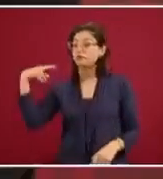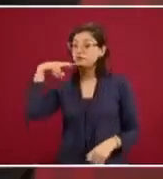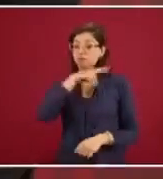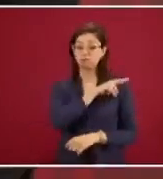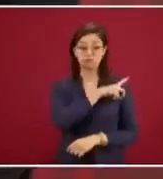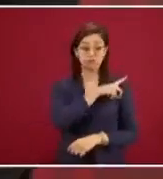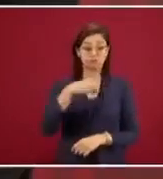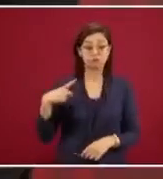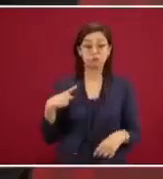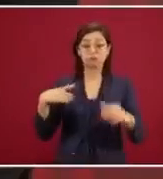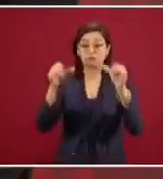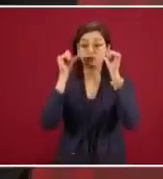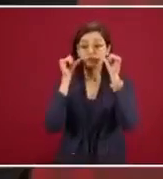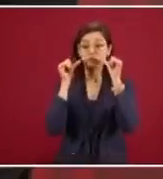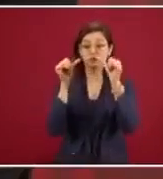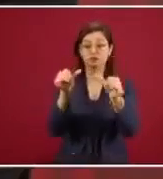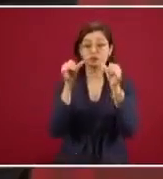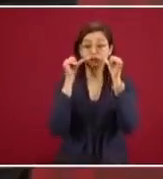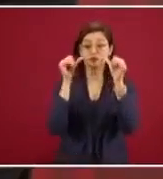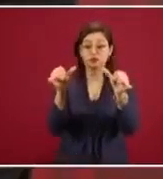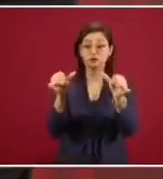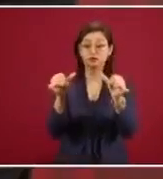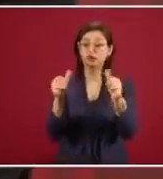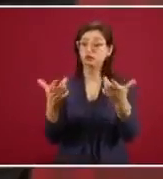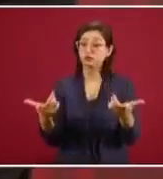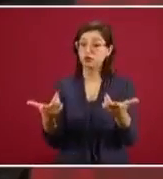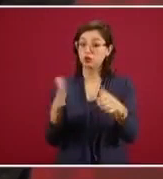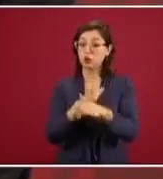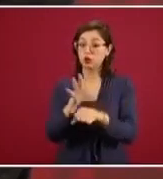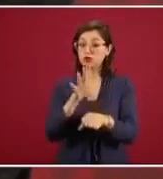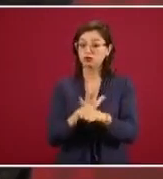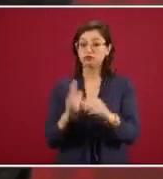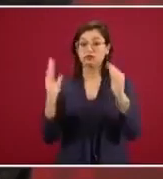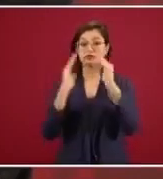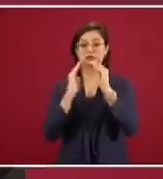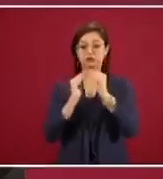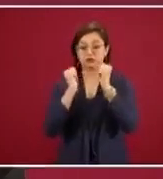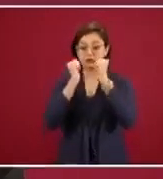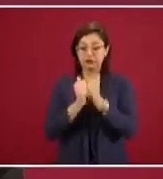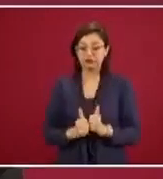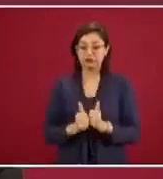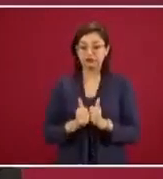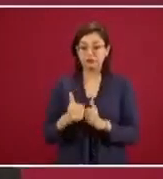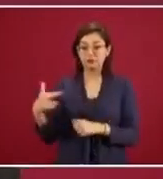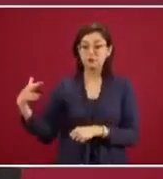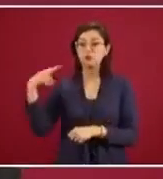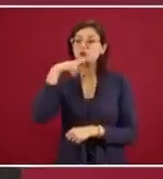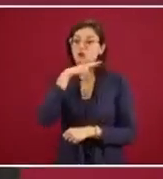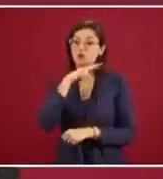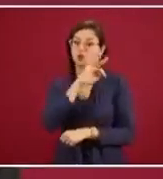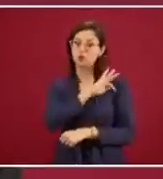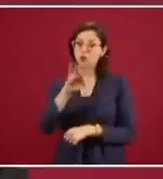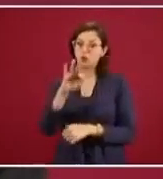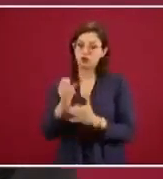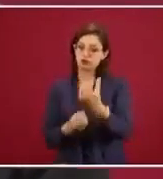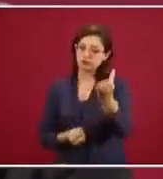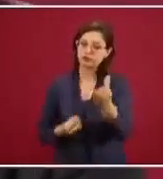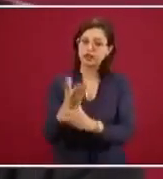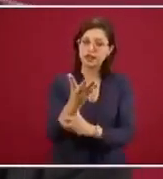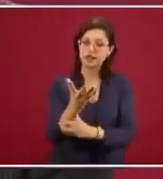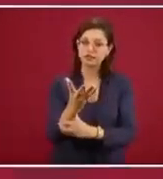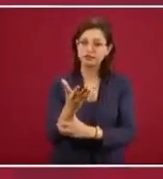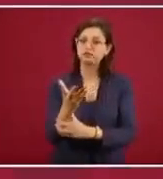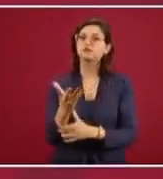que seguirnos cuidando en casa para salir pronto, para que se regrese pronto